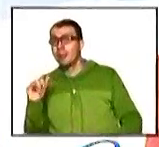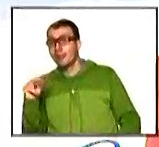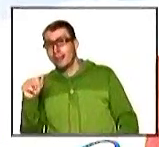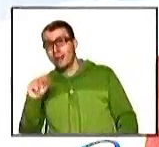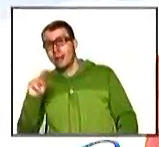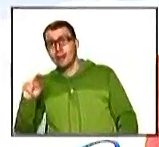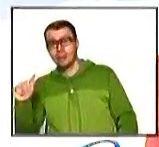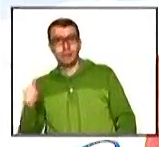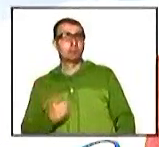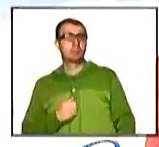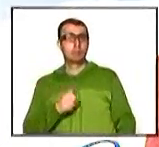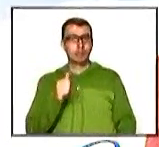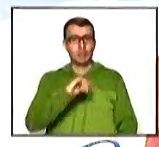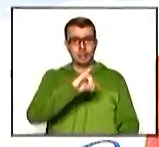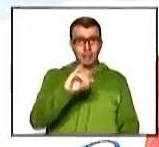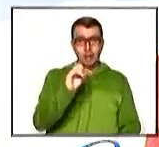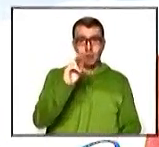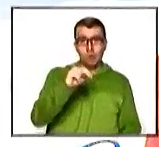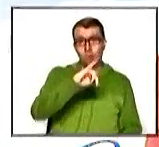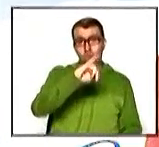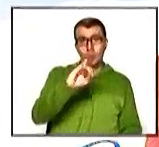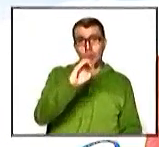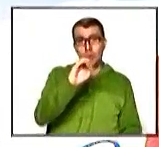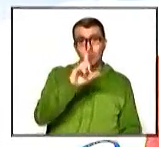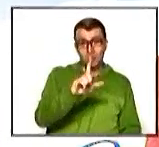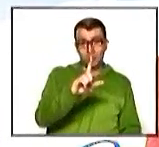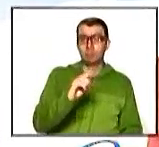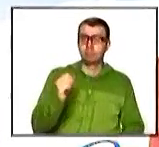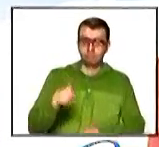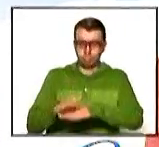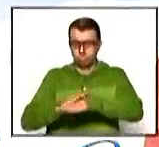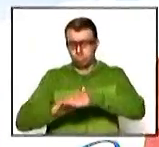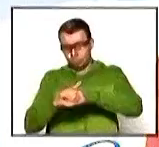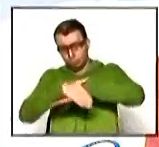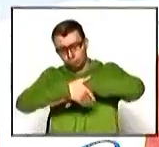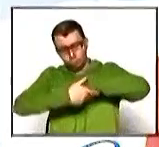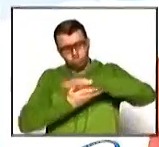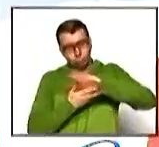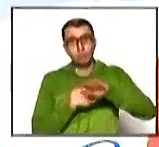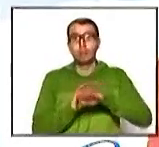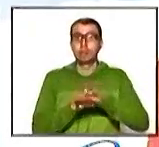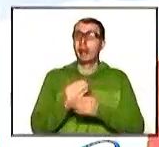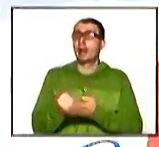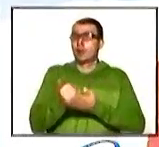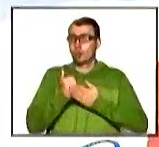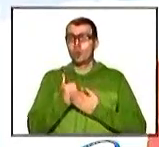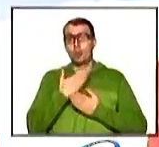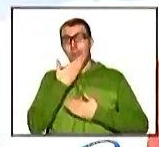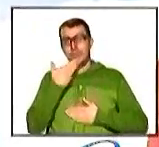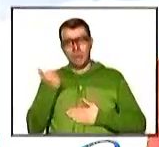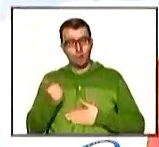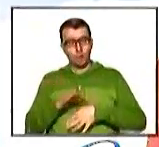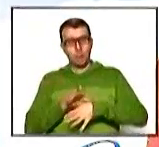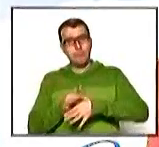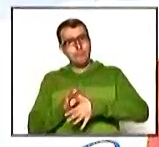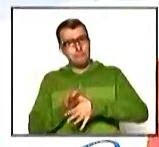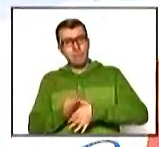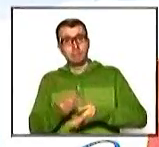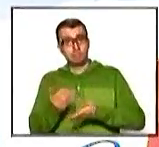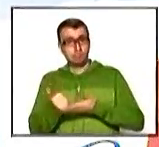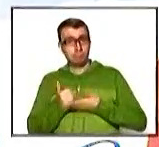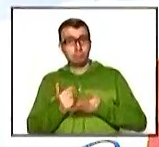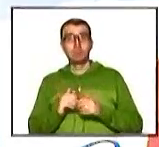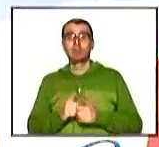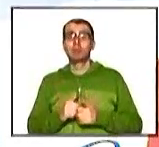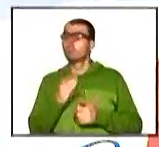ajonjolí, son aceites que sirven muchísimo para mejorar la textura de la piel. Hay un aceite que